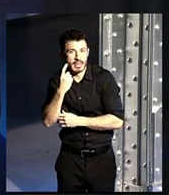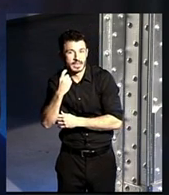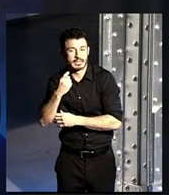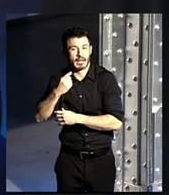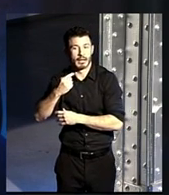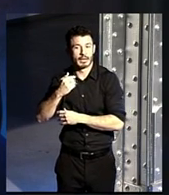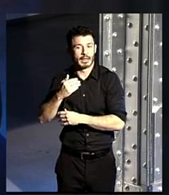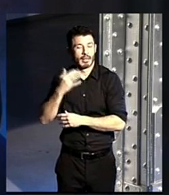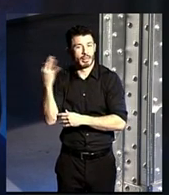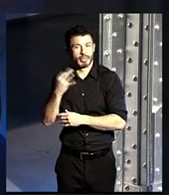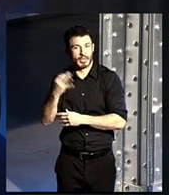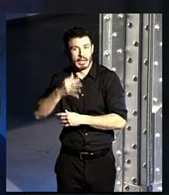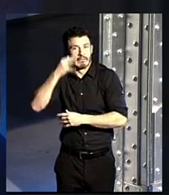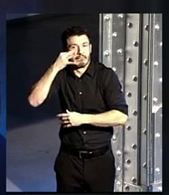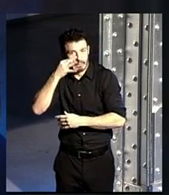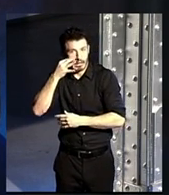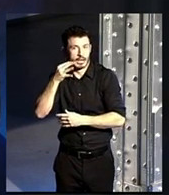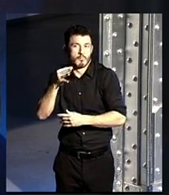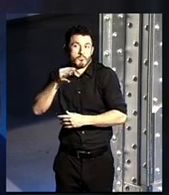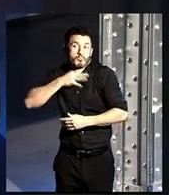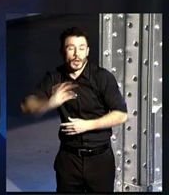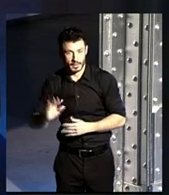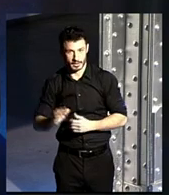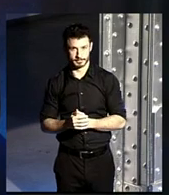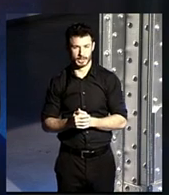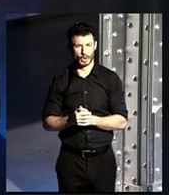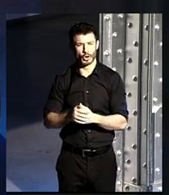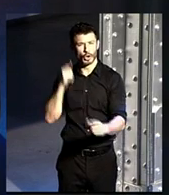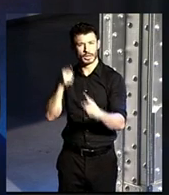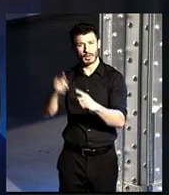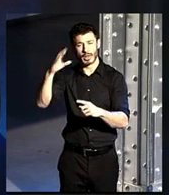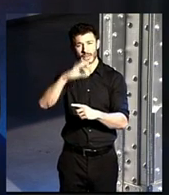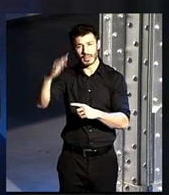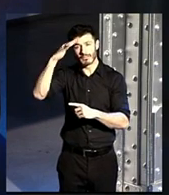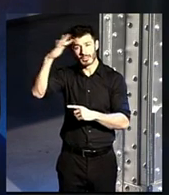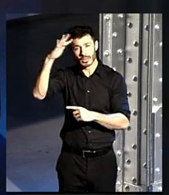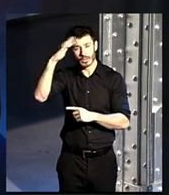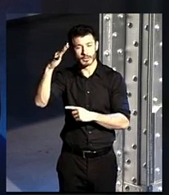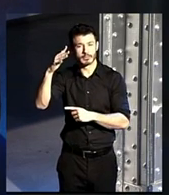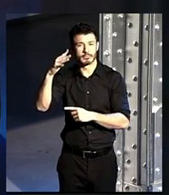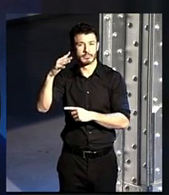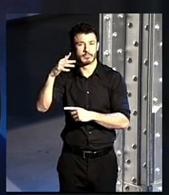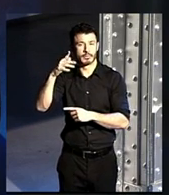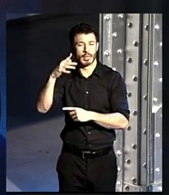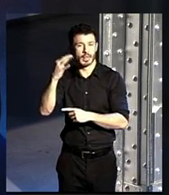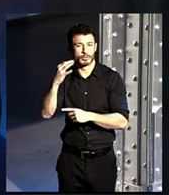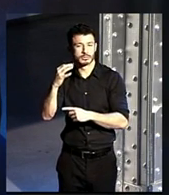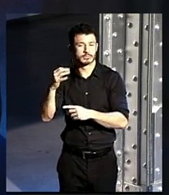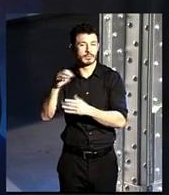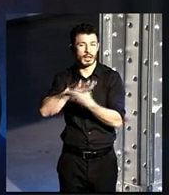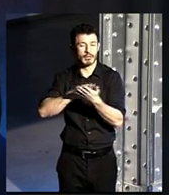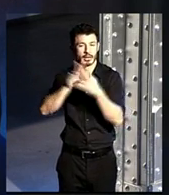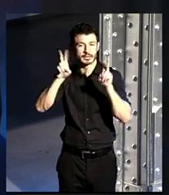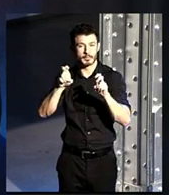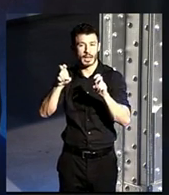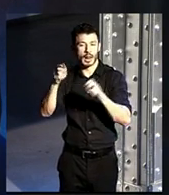de ciencia ficción o buena ciencia ficción, falta todavía una cosa más, que es la especulación. El aspecto especulativo, el ir